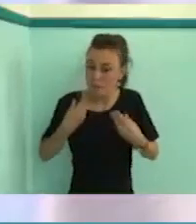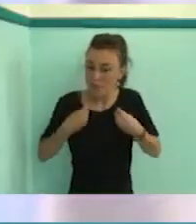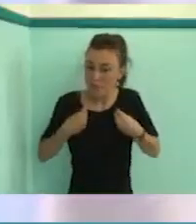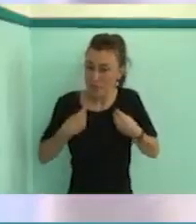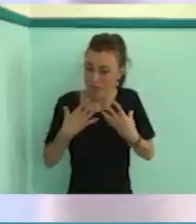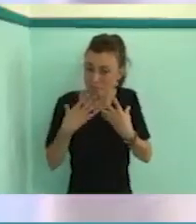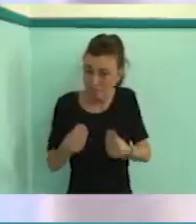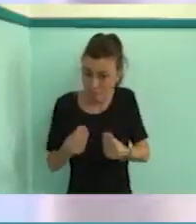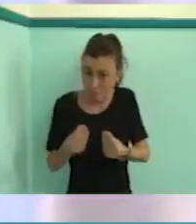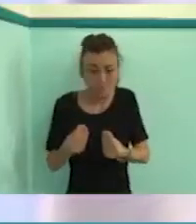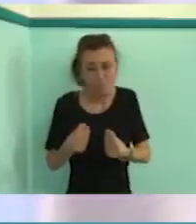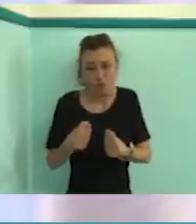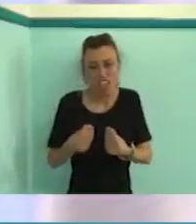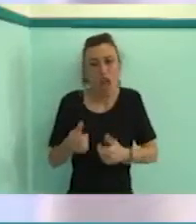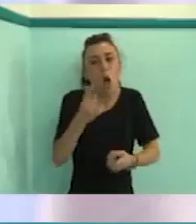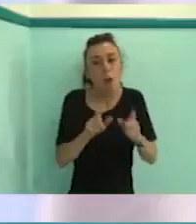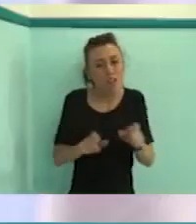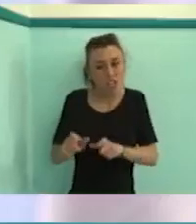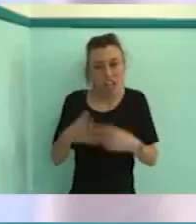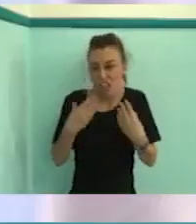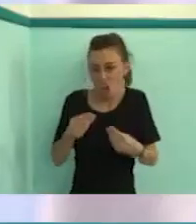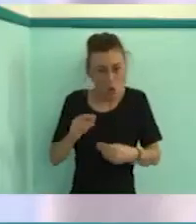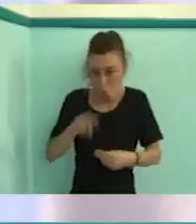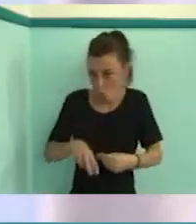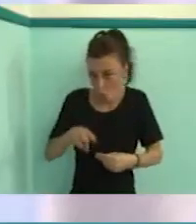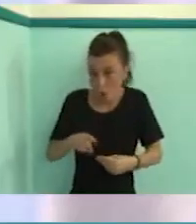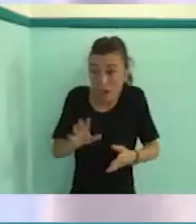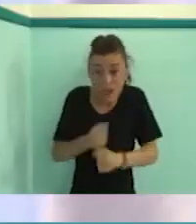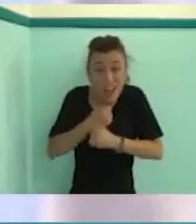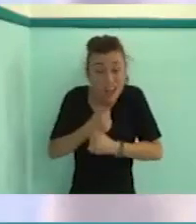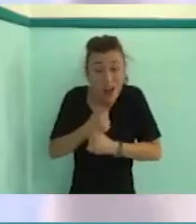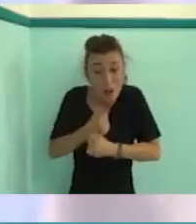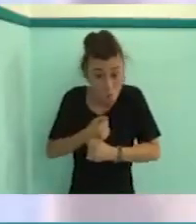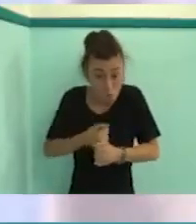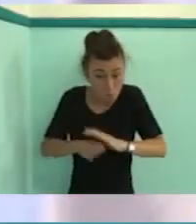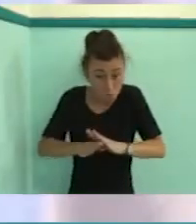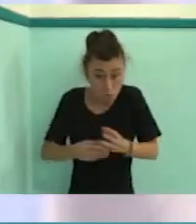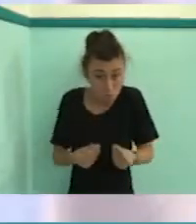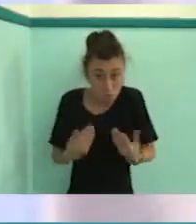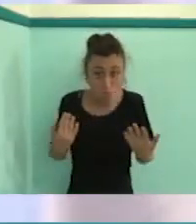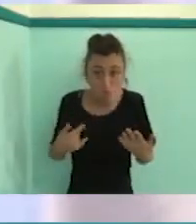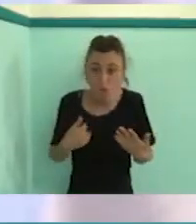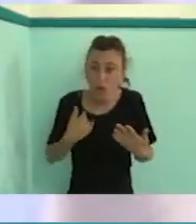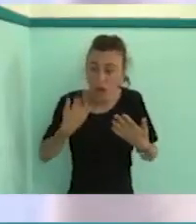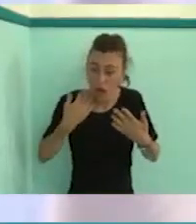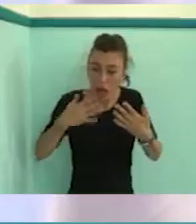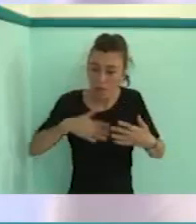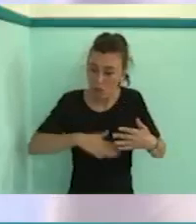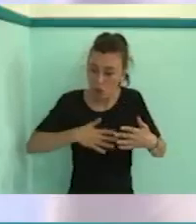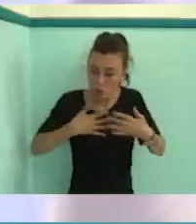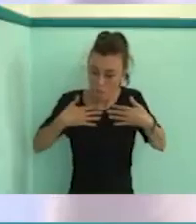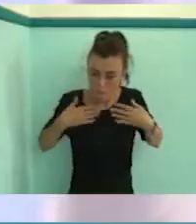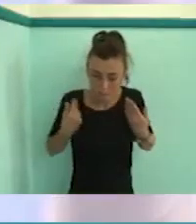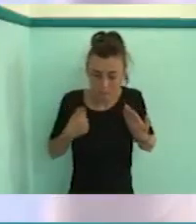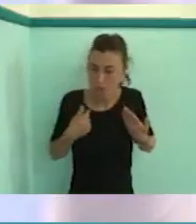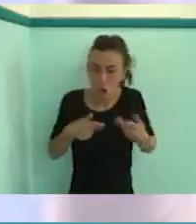que nunca jamás te va a entender y aún así la vas a querer muchísimo es que tú protejas tu parcela Sabiendo lo que no vas a permitir que es por ejemplo que alguien hable de tu cuerpo